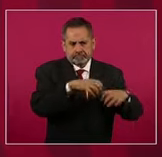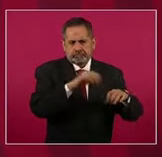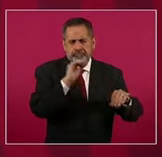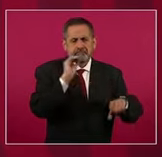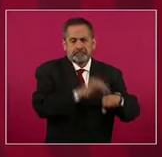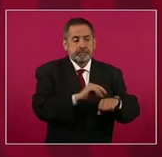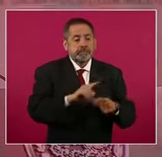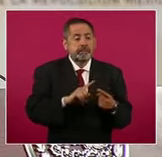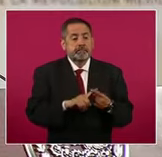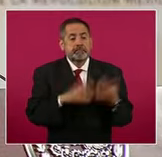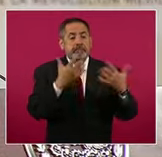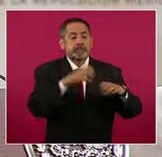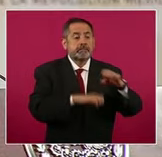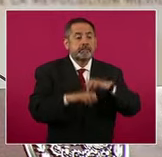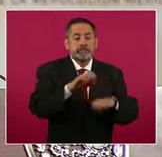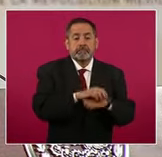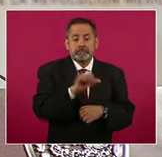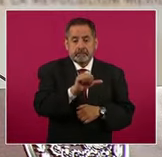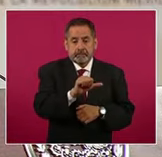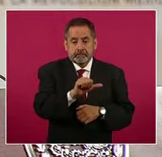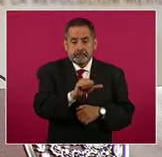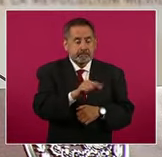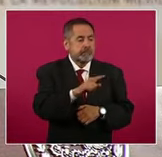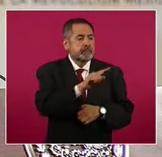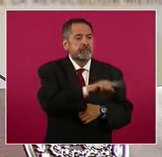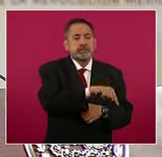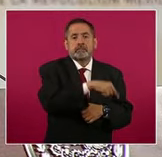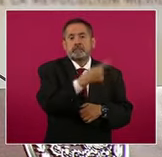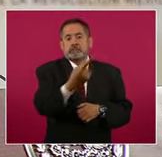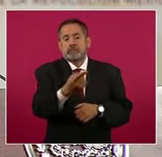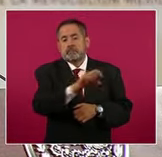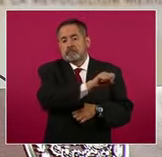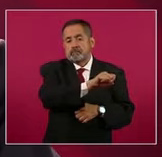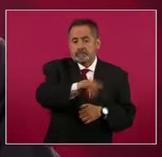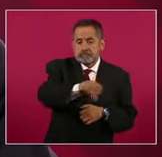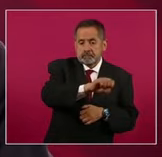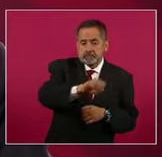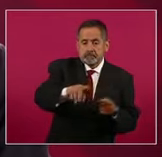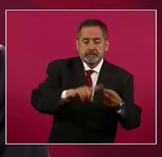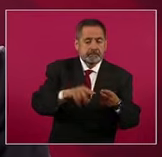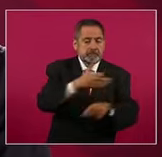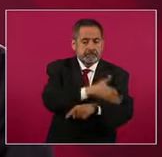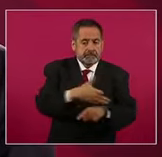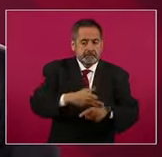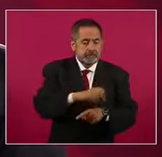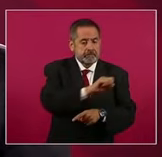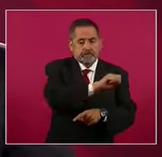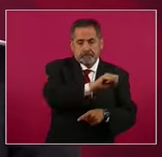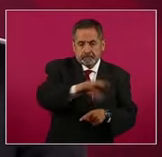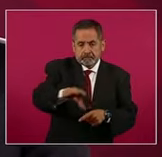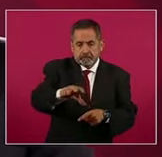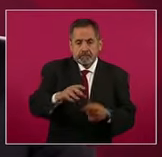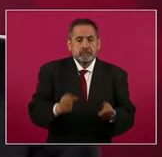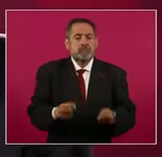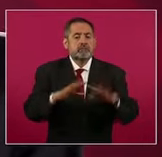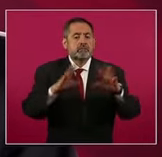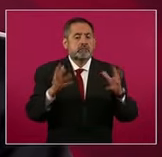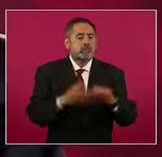Particularmente, la empresa A le deposita a un accionista y familiar una cantidad aproximada